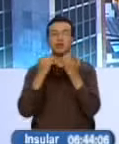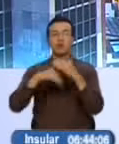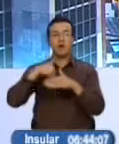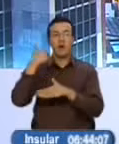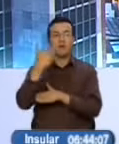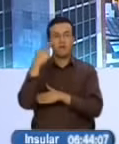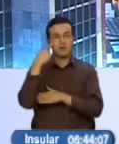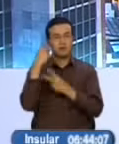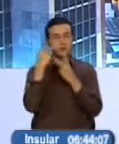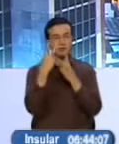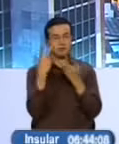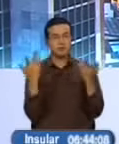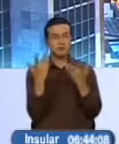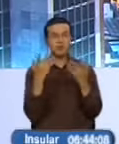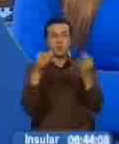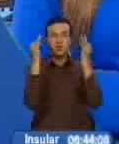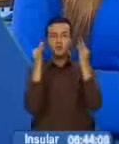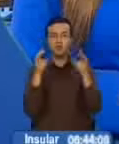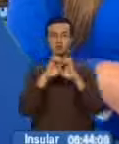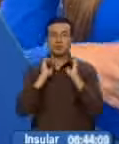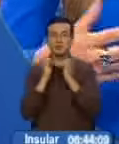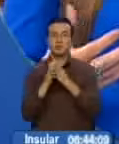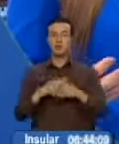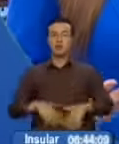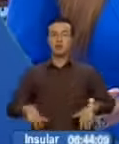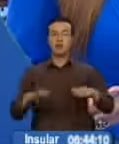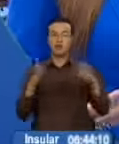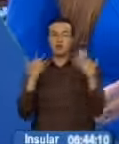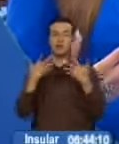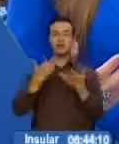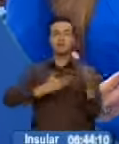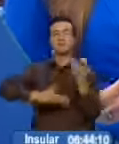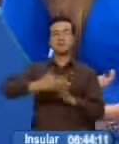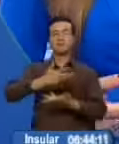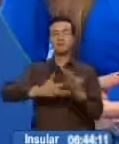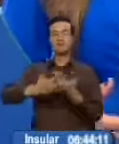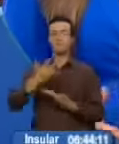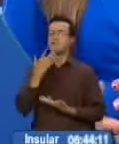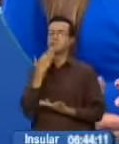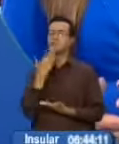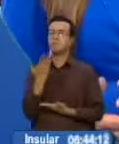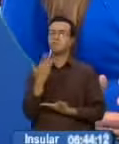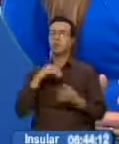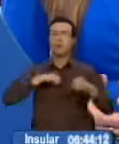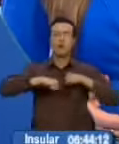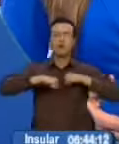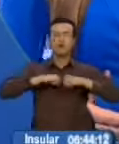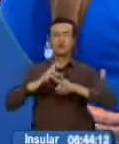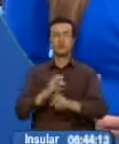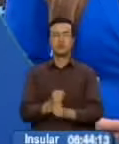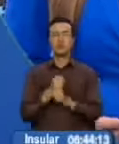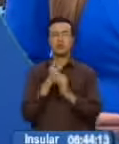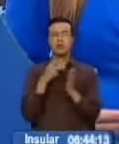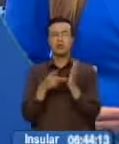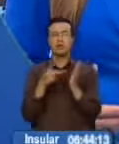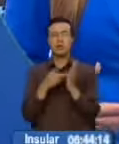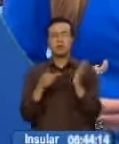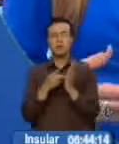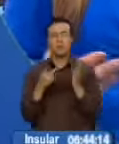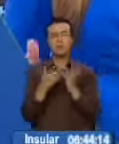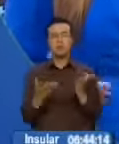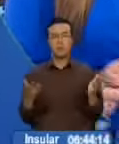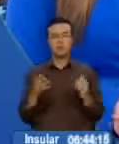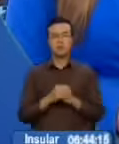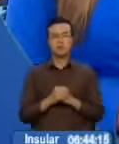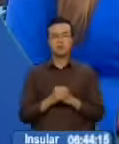Estadio Olímpico Atahualpa, porque allá en el Coloso del Batán ya hay ambiente y queremos conocer cómo está el operativo de seguridad, qué pasa con las entradas,